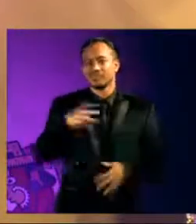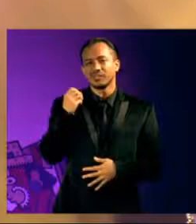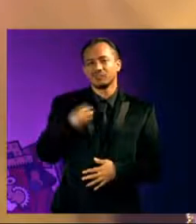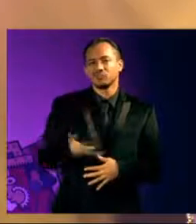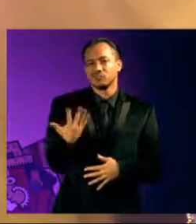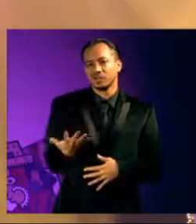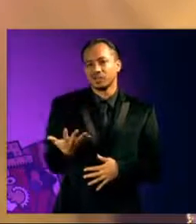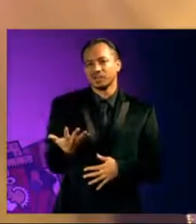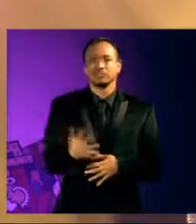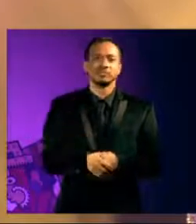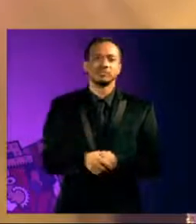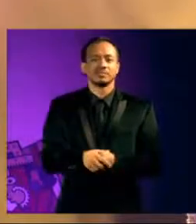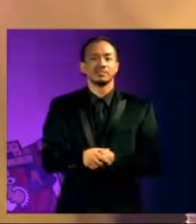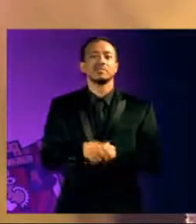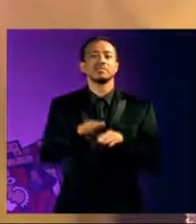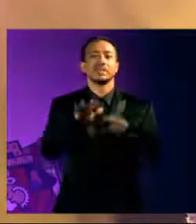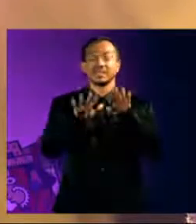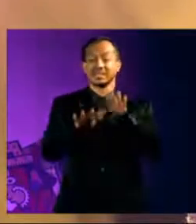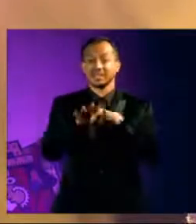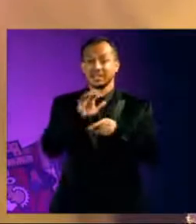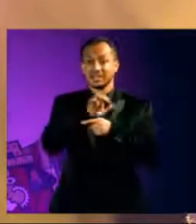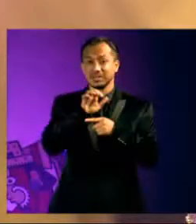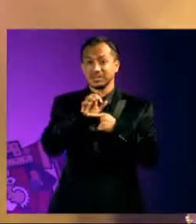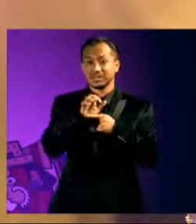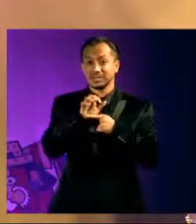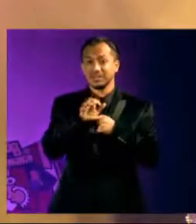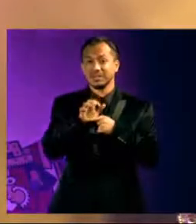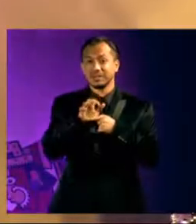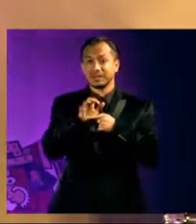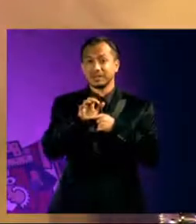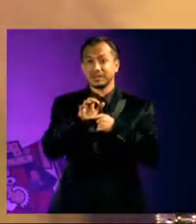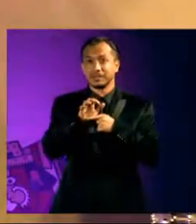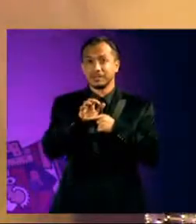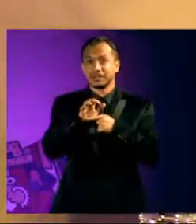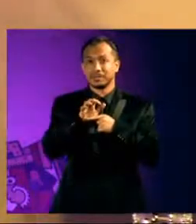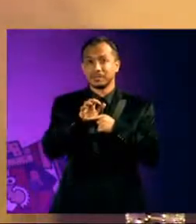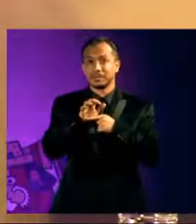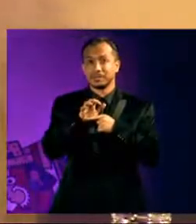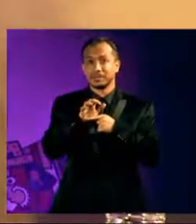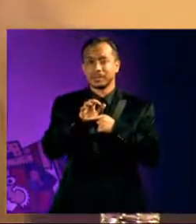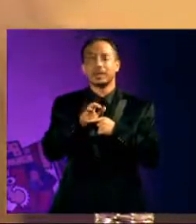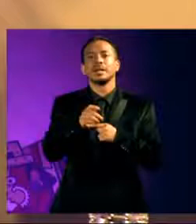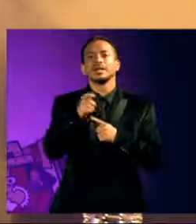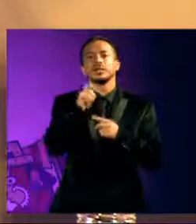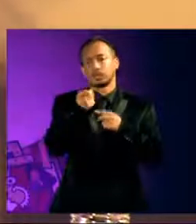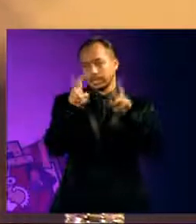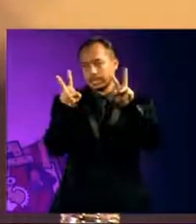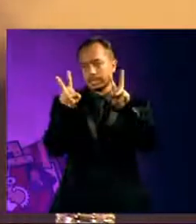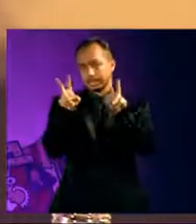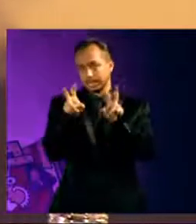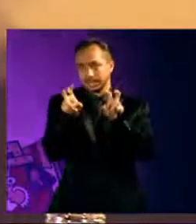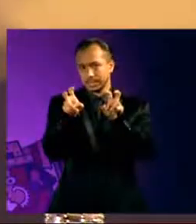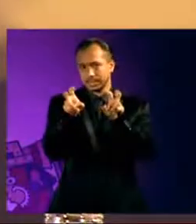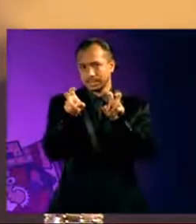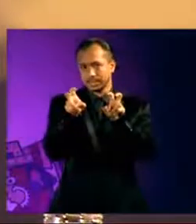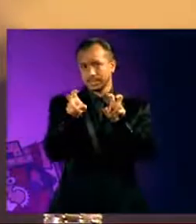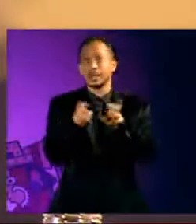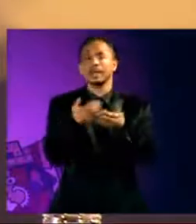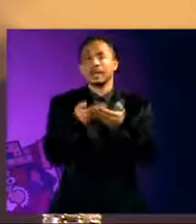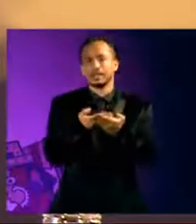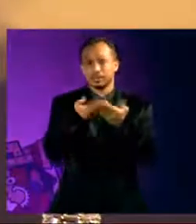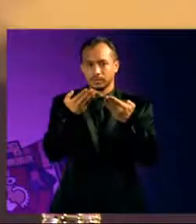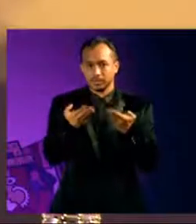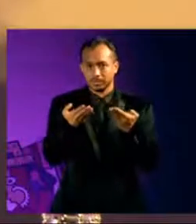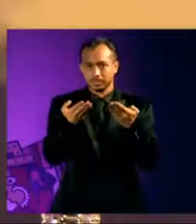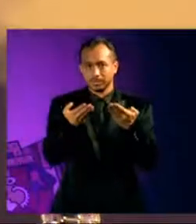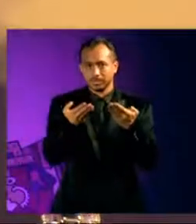no que han salido cosas realmente extraordinarias precisamente sobre temas que están cambiando